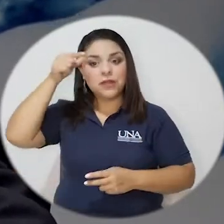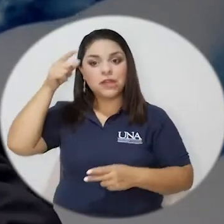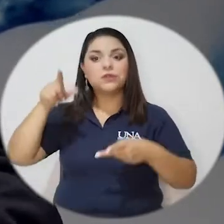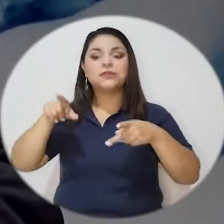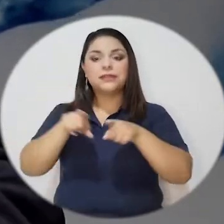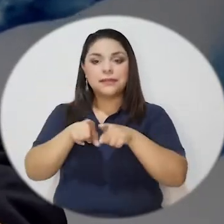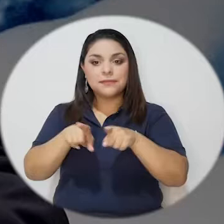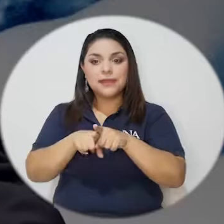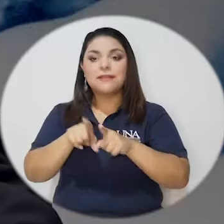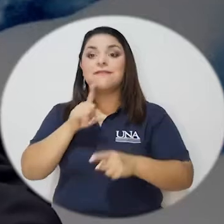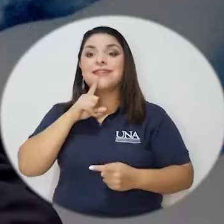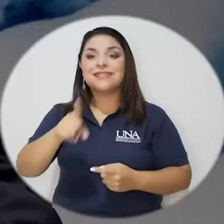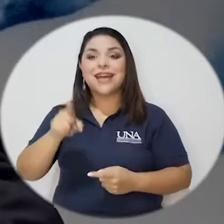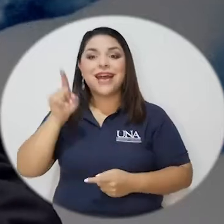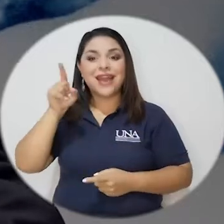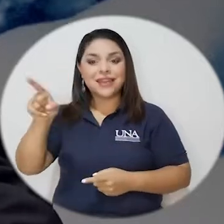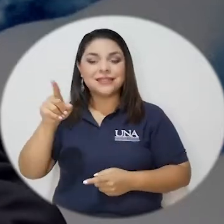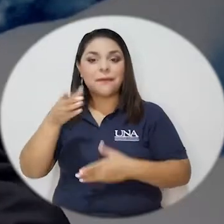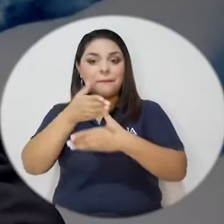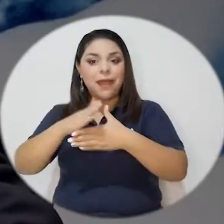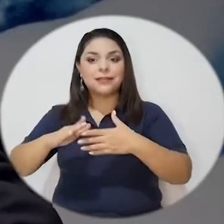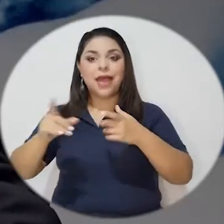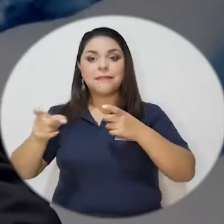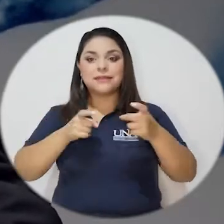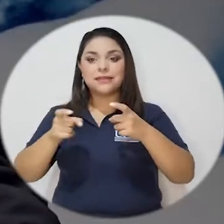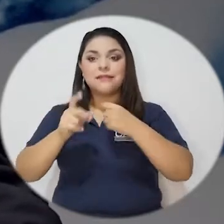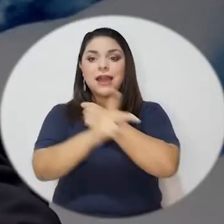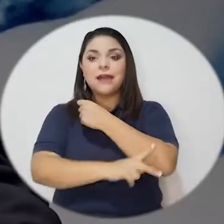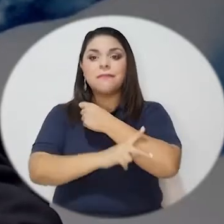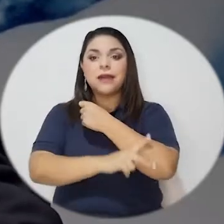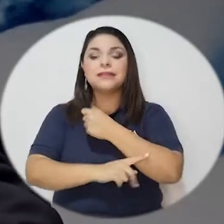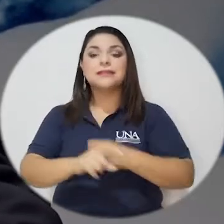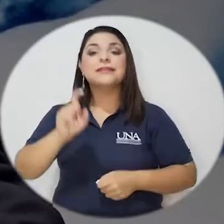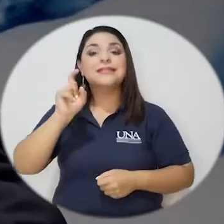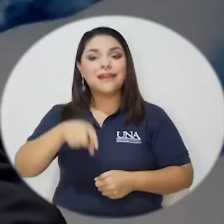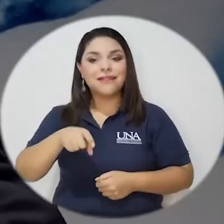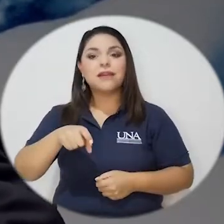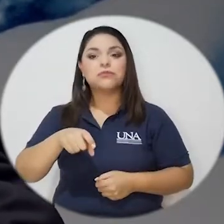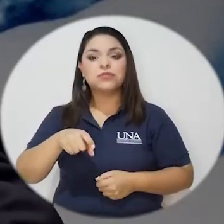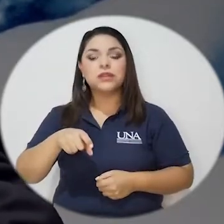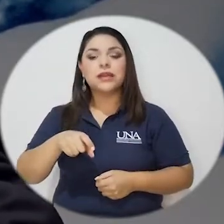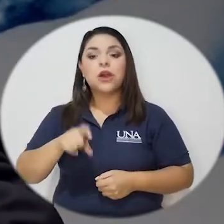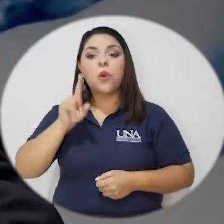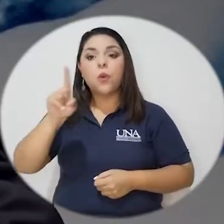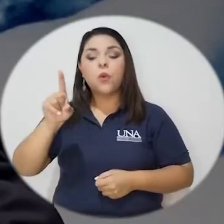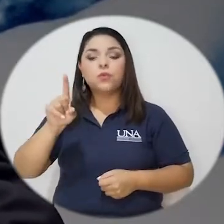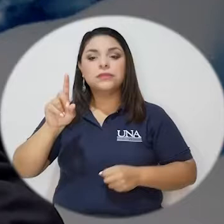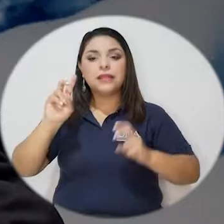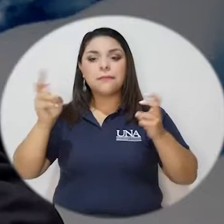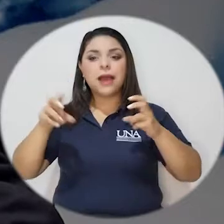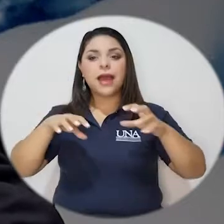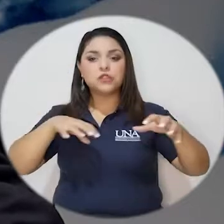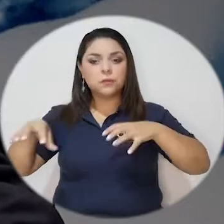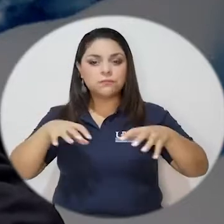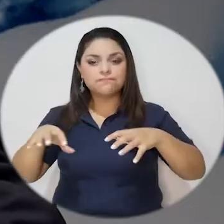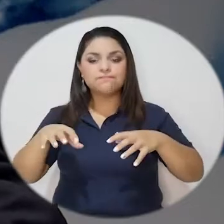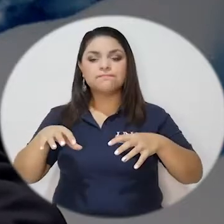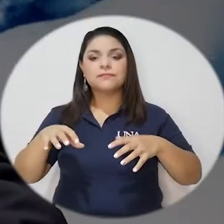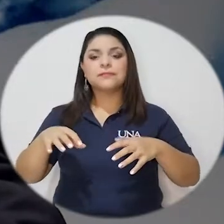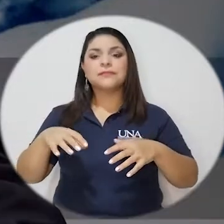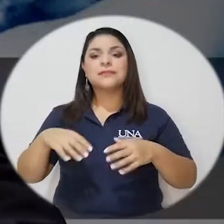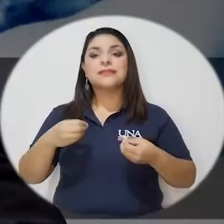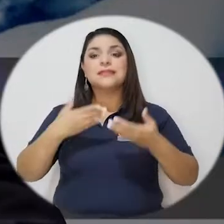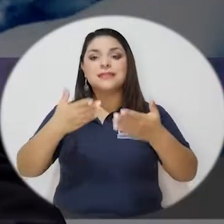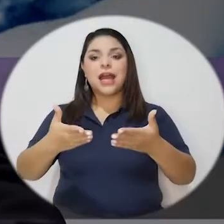que realmente es la parte más administrativa del país. O sea, tenemos que dar un marco axiomático de generar un